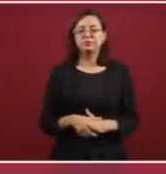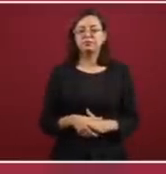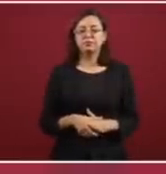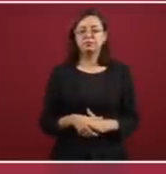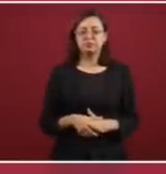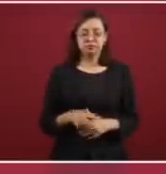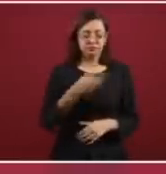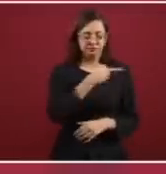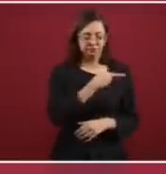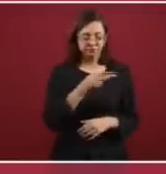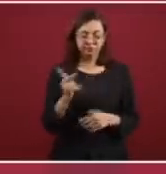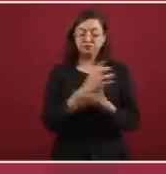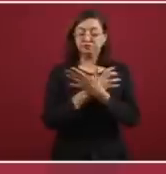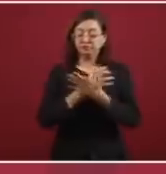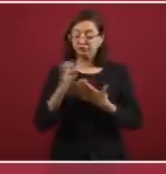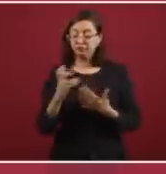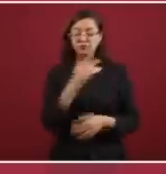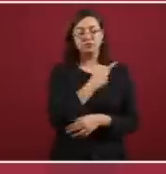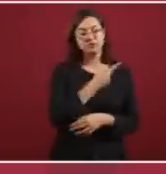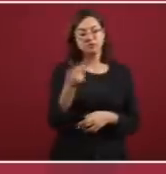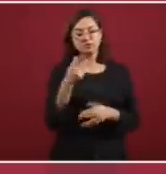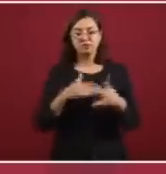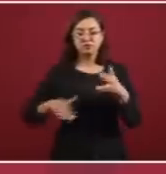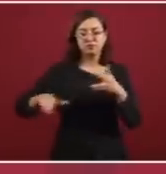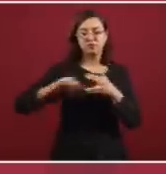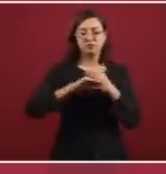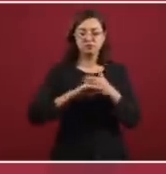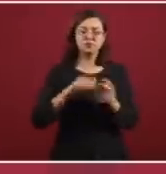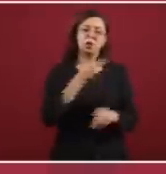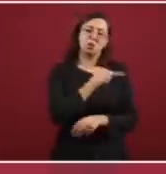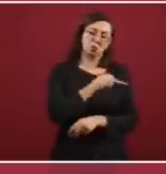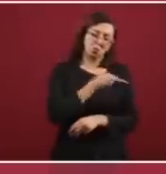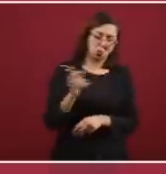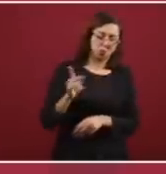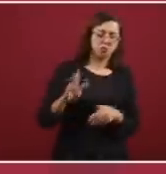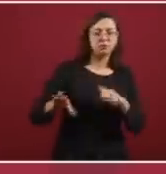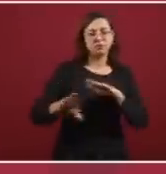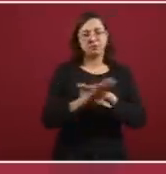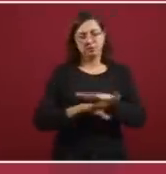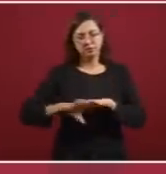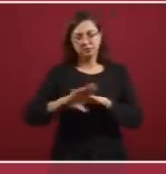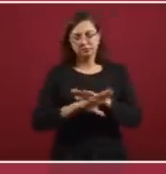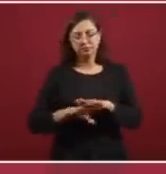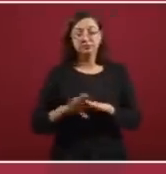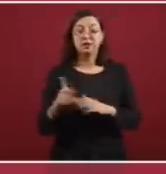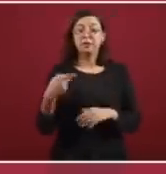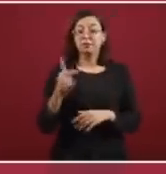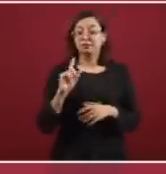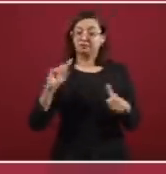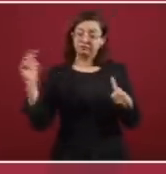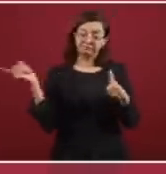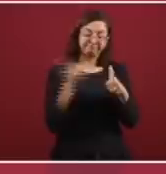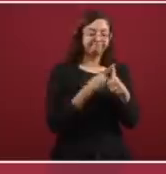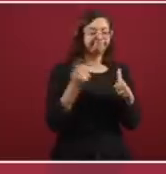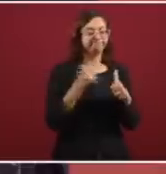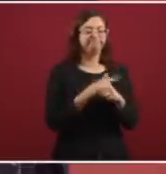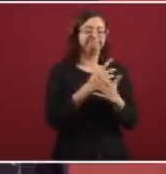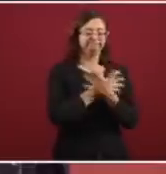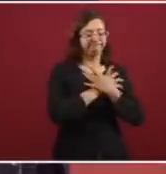pobreza media y pobres, pero empezando por los